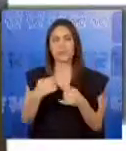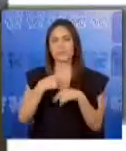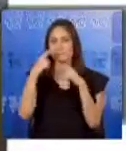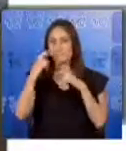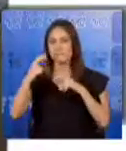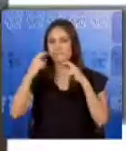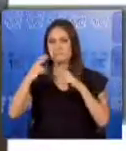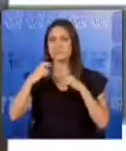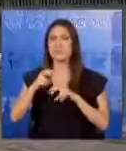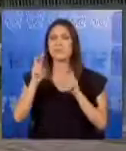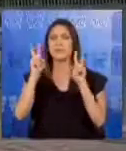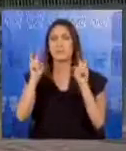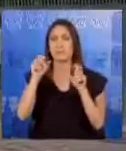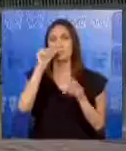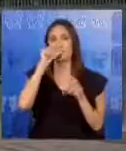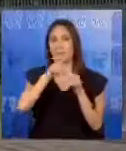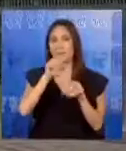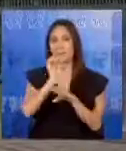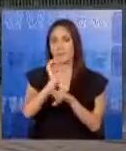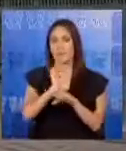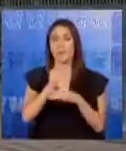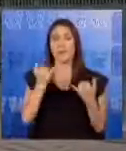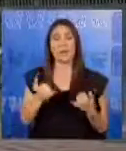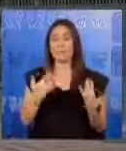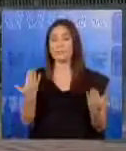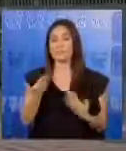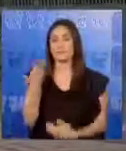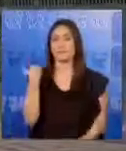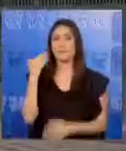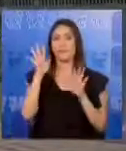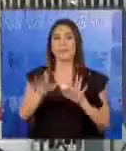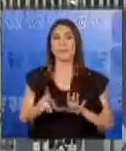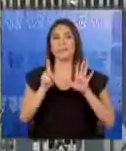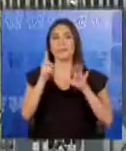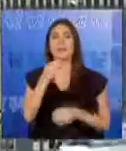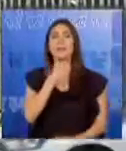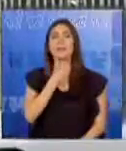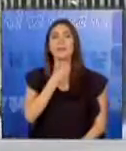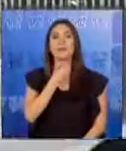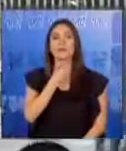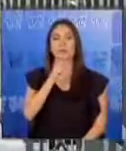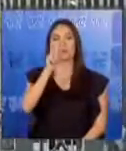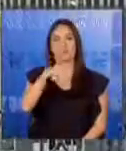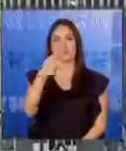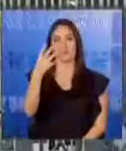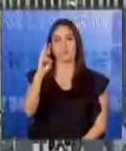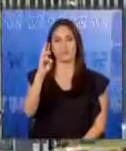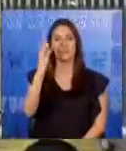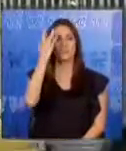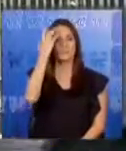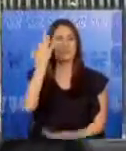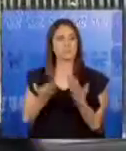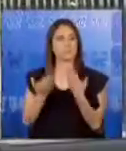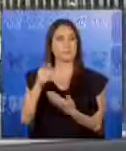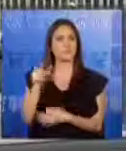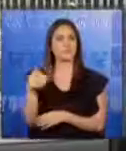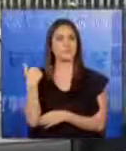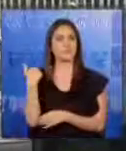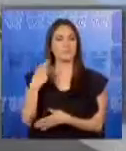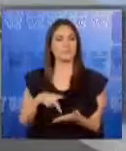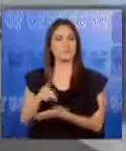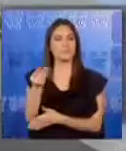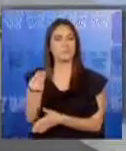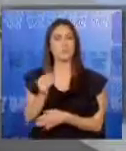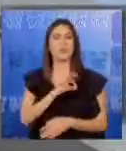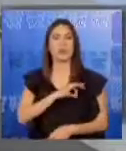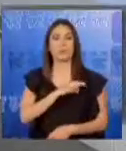supuesto delito de cohecho. La fiscalía abrió una investigación el pasado 16 de agosto de 2016, debido a que se presumía la existencia del pago de comisiones